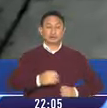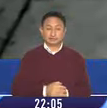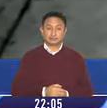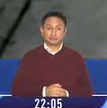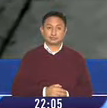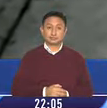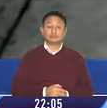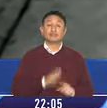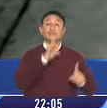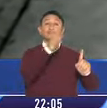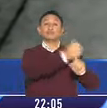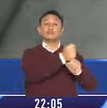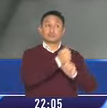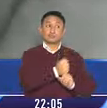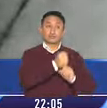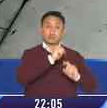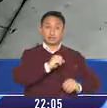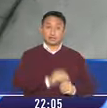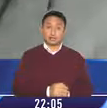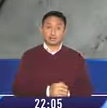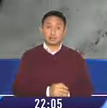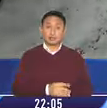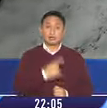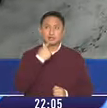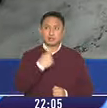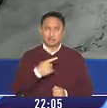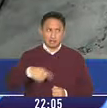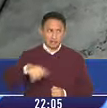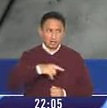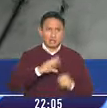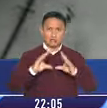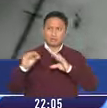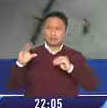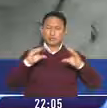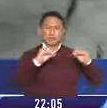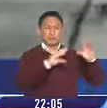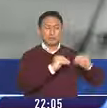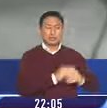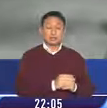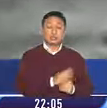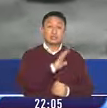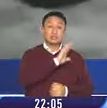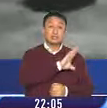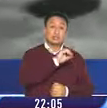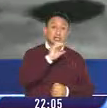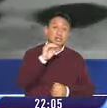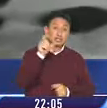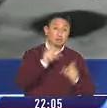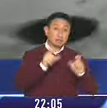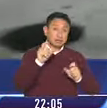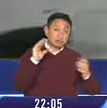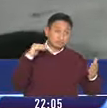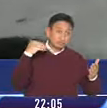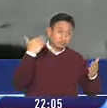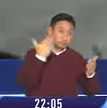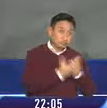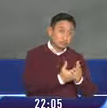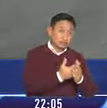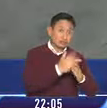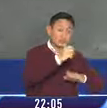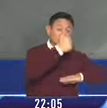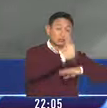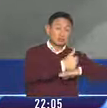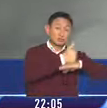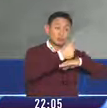Lo capturaron y la voz que estaba vacunando se regó como pólvora. Más de 500 personas llegaron hasta el parque central de la parroquia,